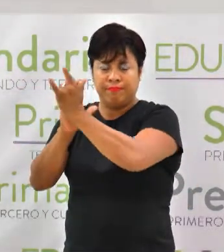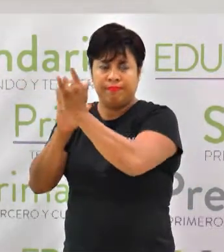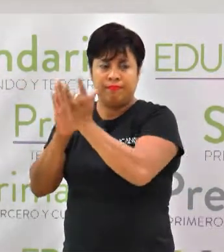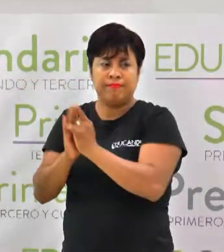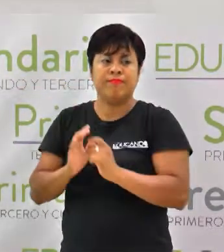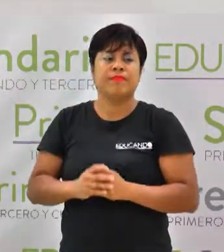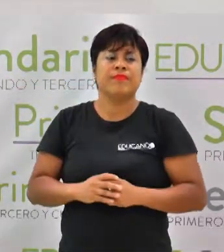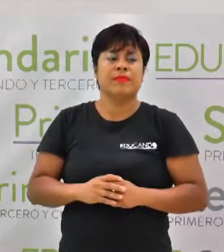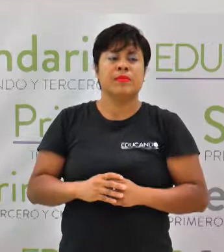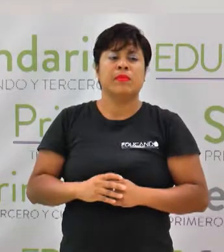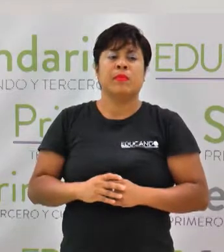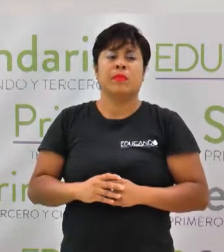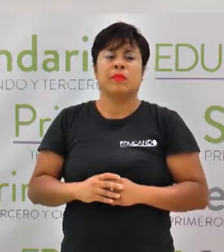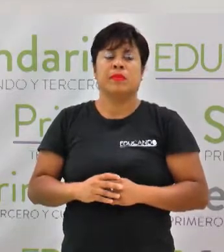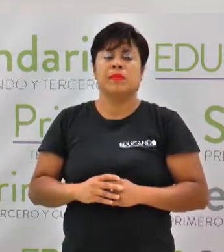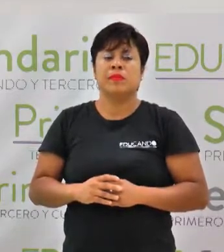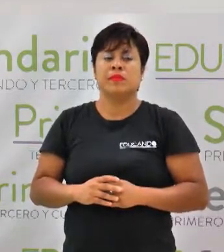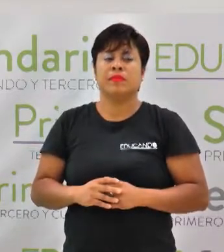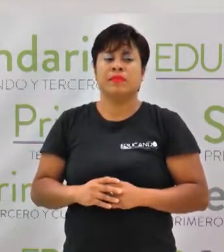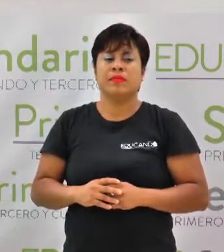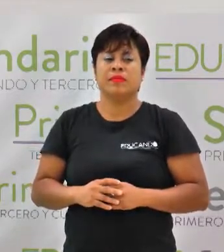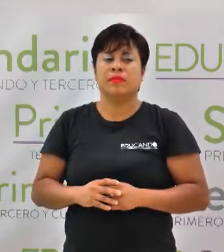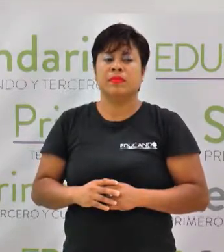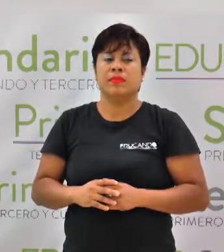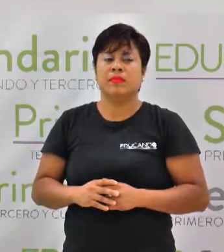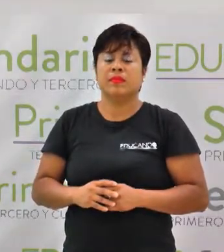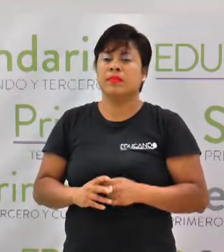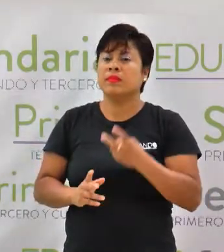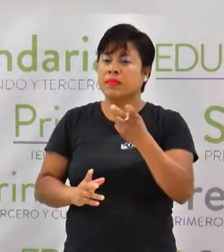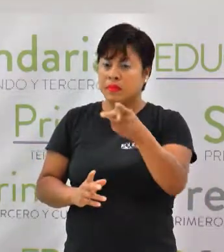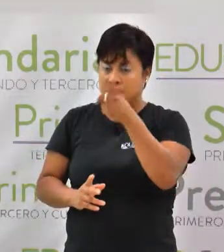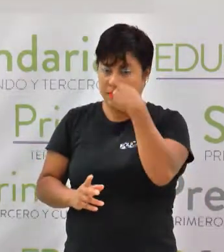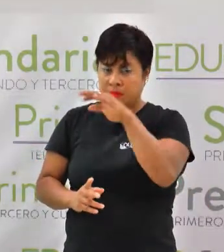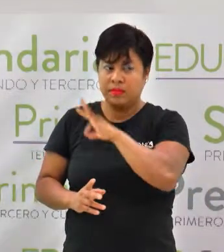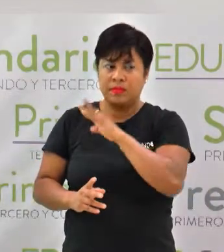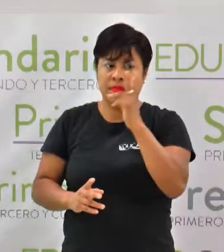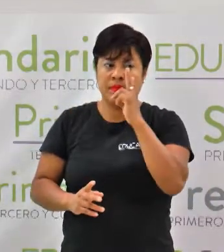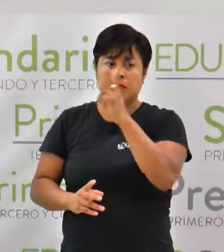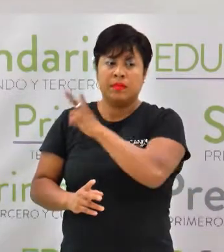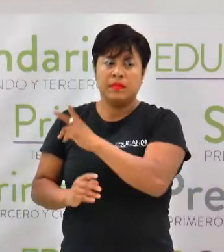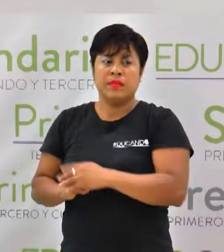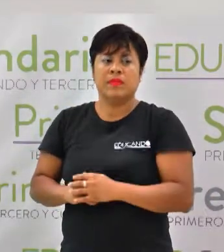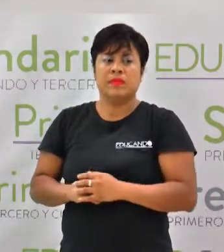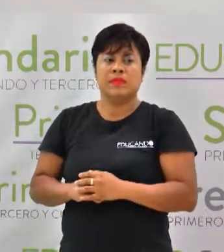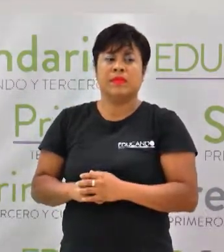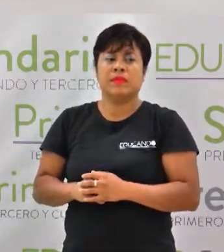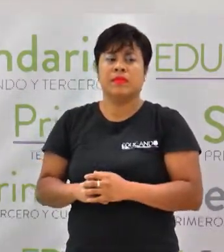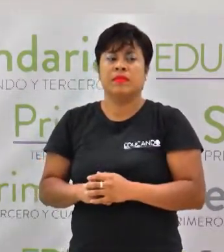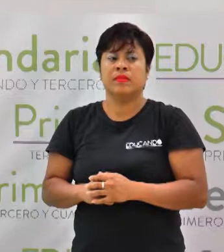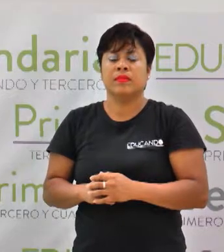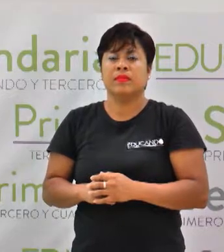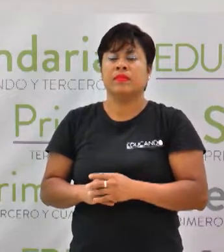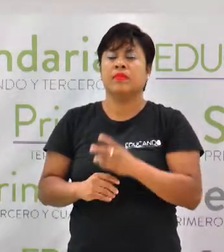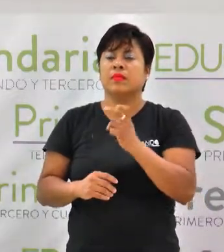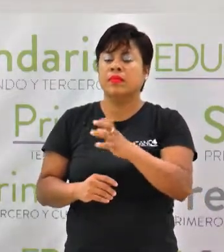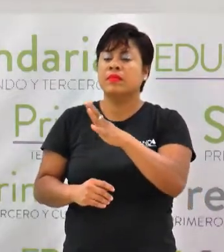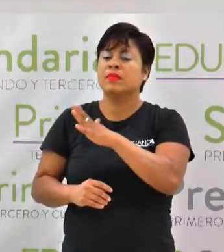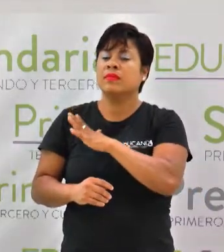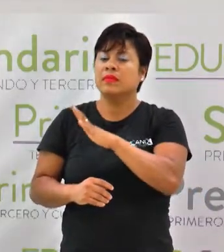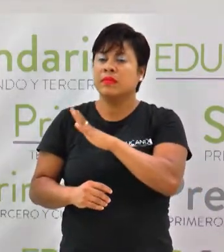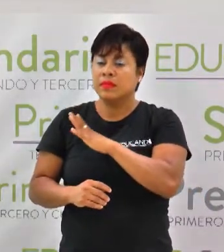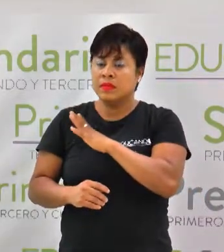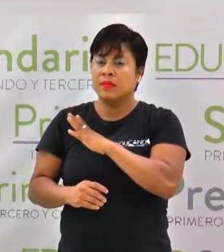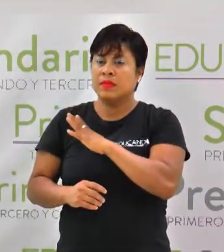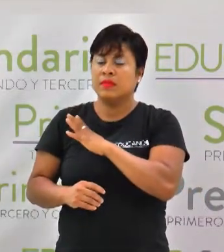dibujos, ¿no? Algunos dibujos de casas que nos permiten ilustrar algunos modelos de casas que hay